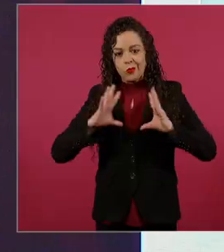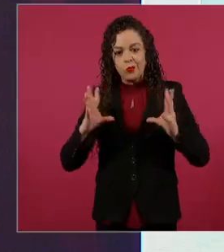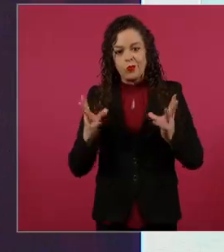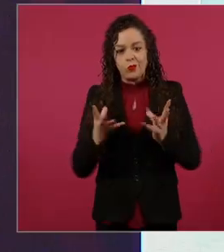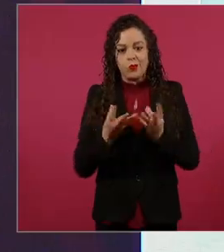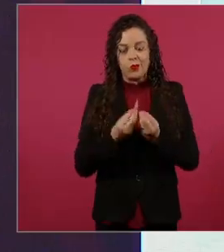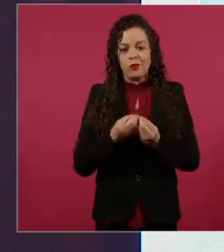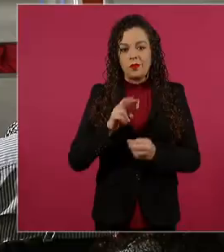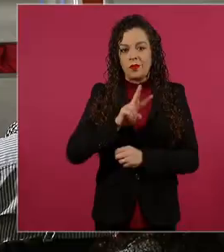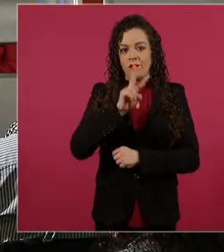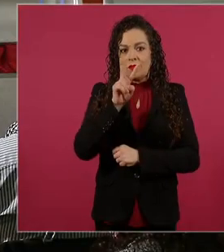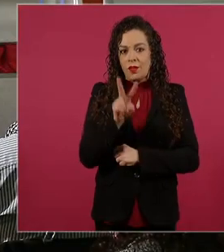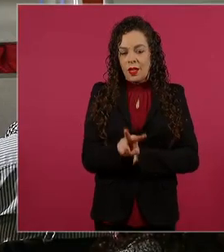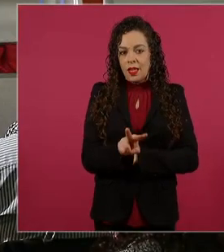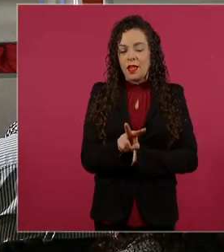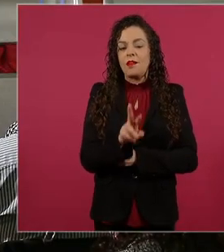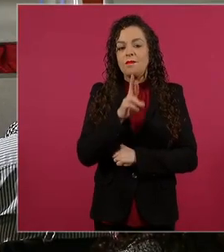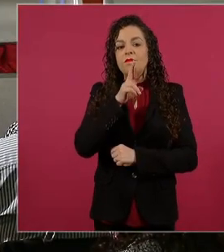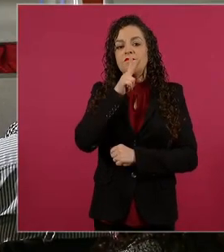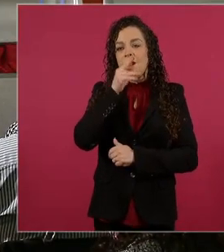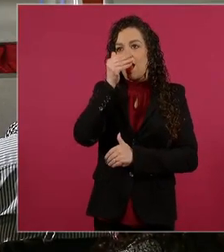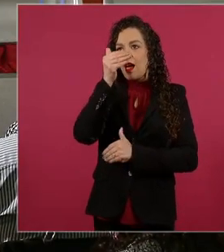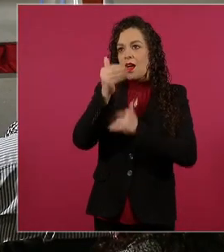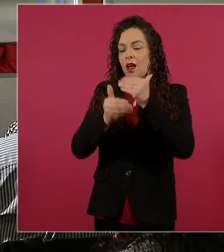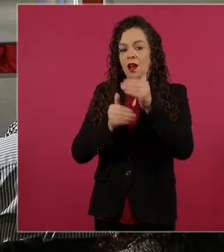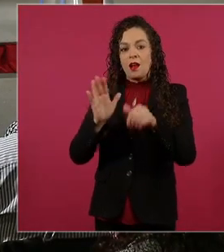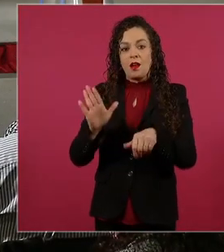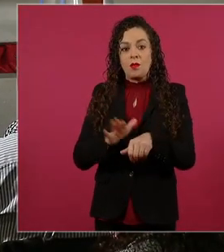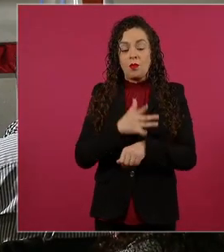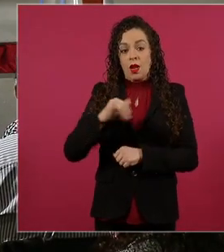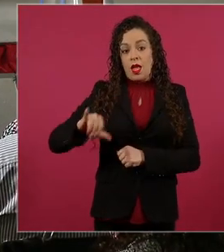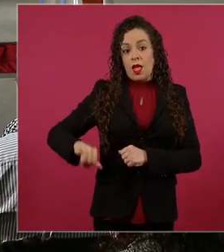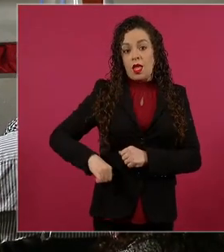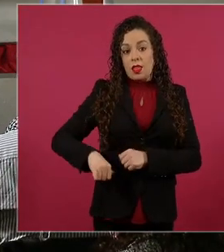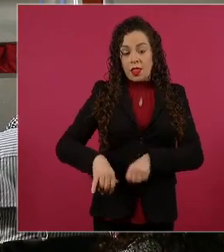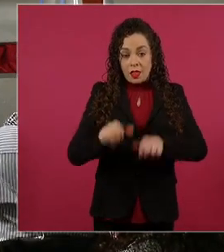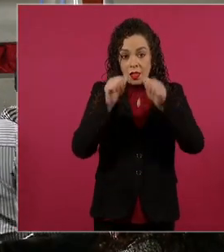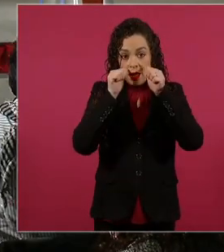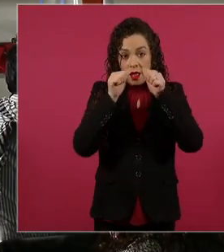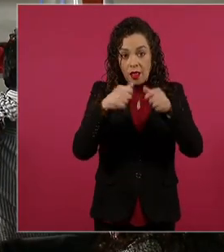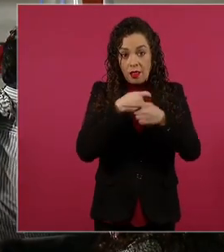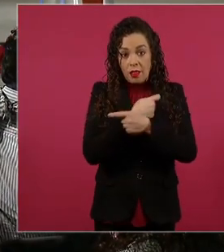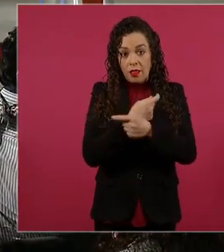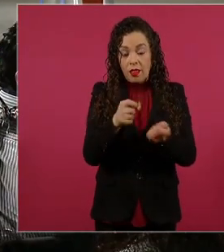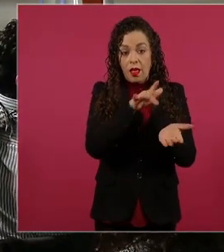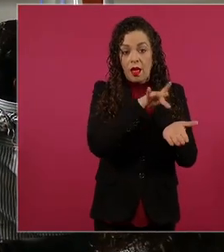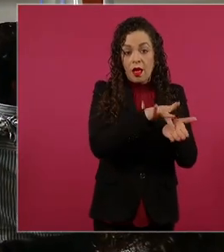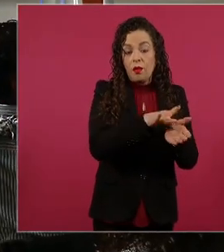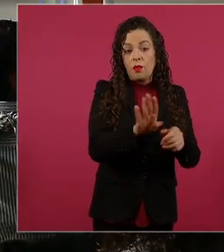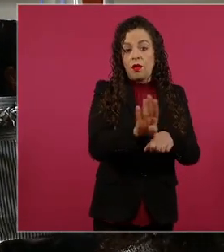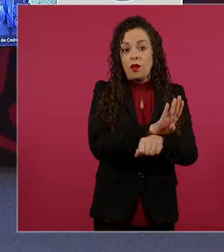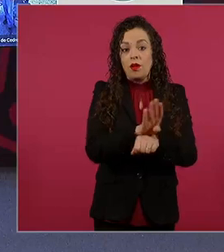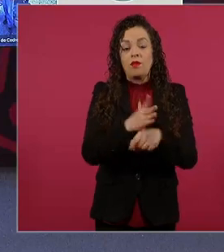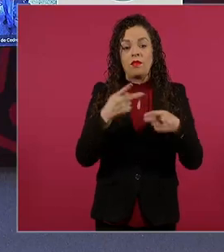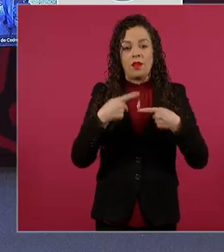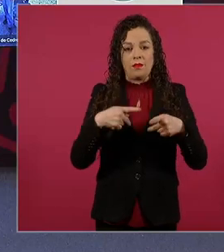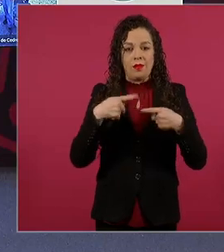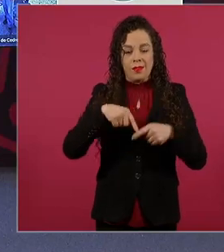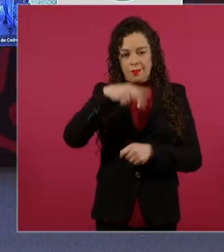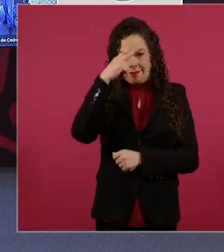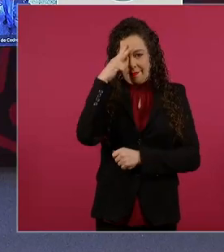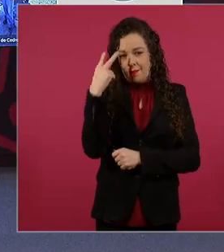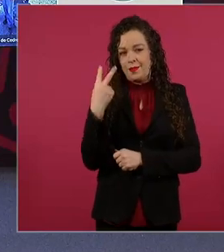de las políticas de bienestar en nuestro país. A continuación, ya podemos